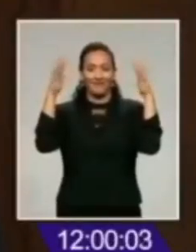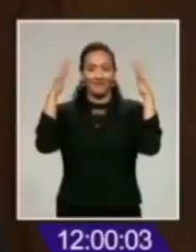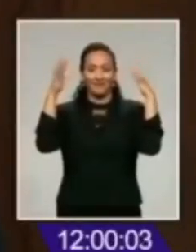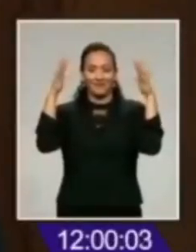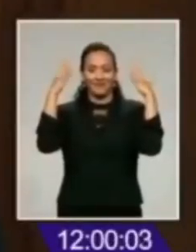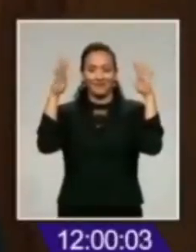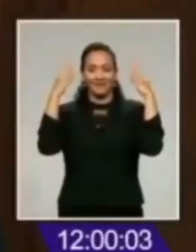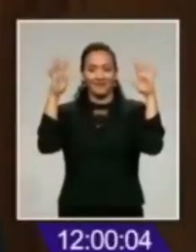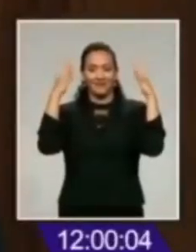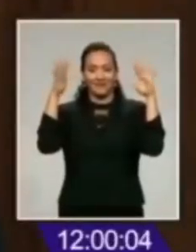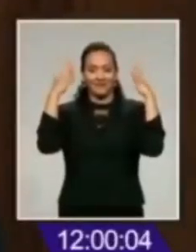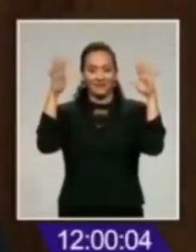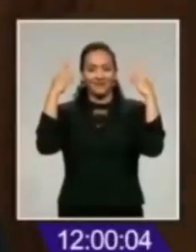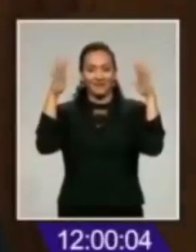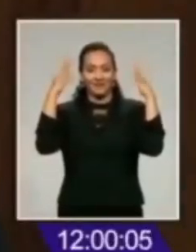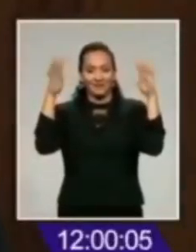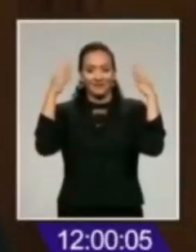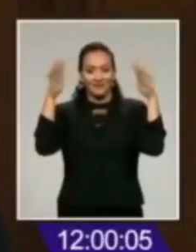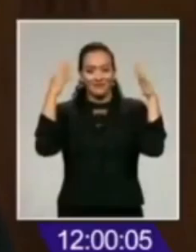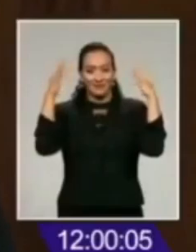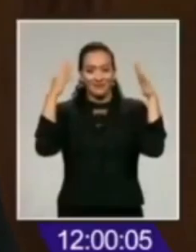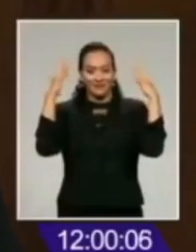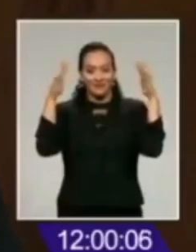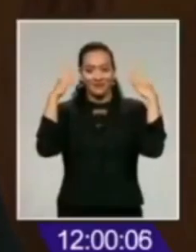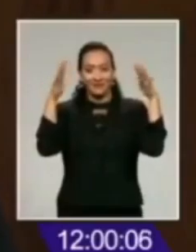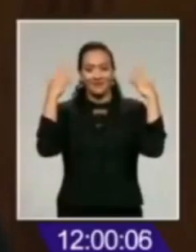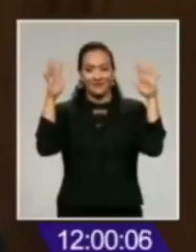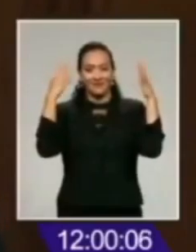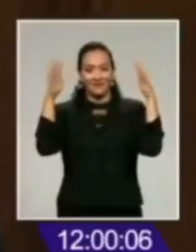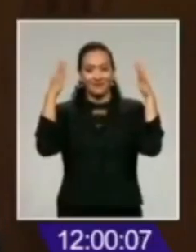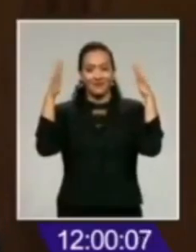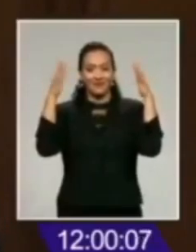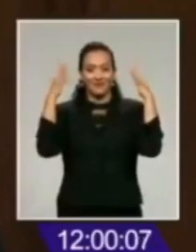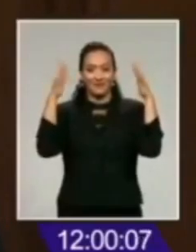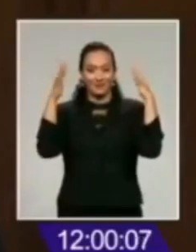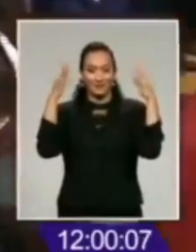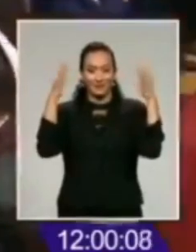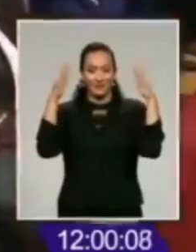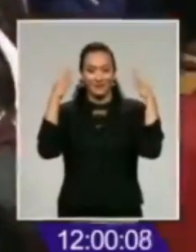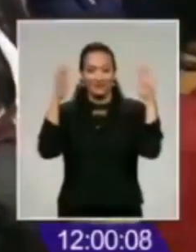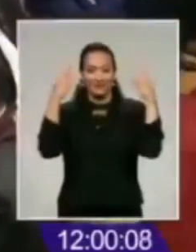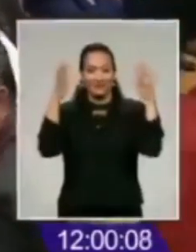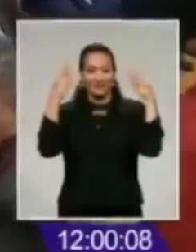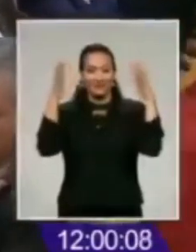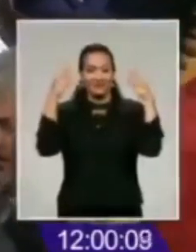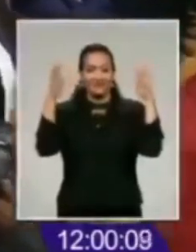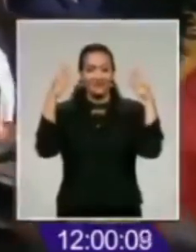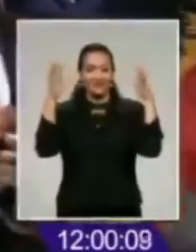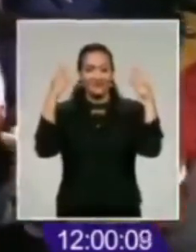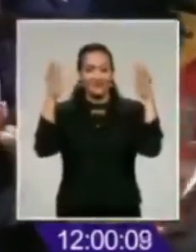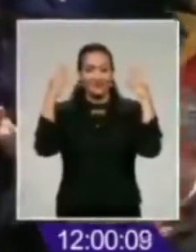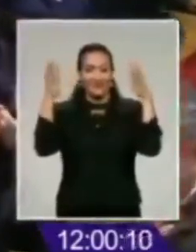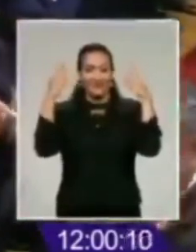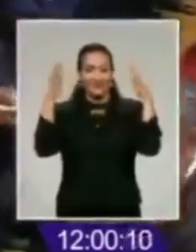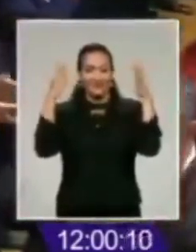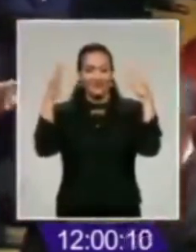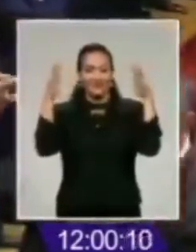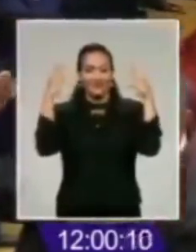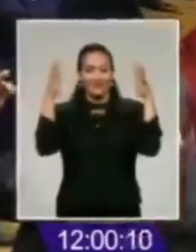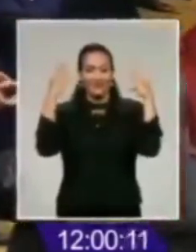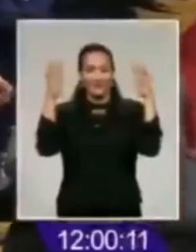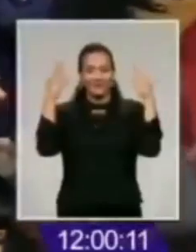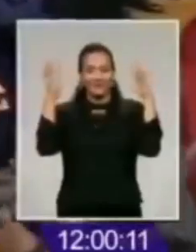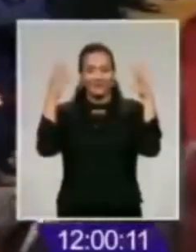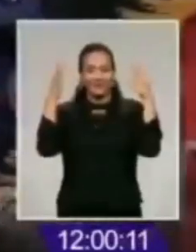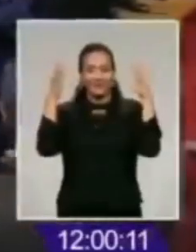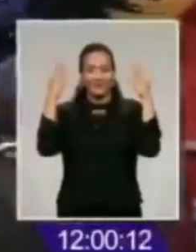Vamos a ir a una entrevista que le hicieron a la ministra Yasmín Esquivel. Hay que recordar